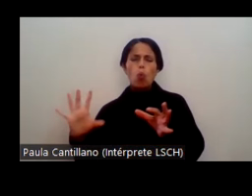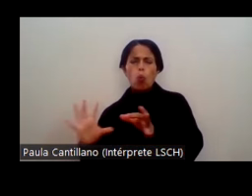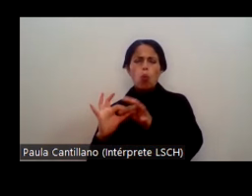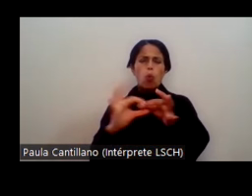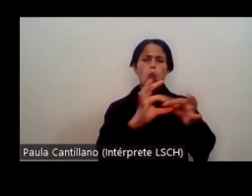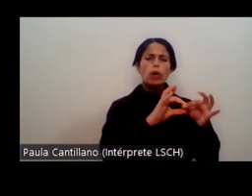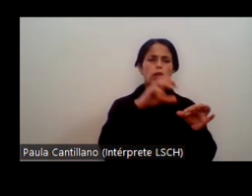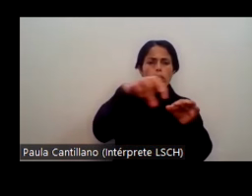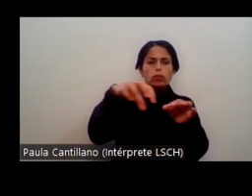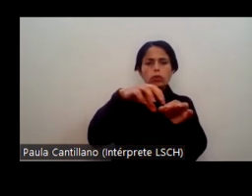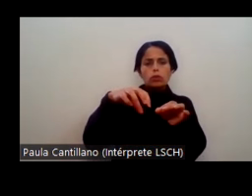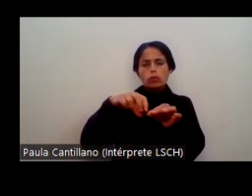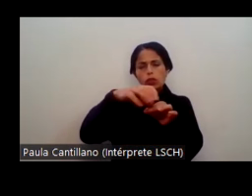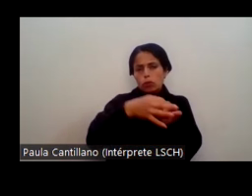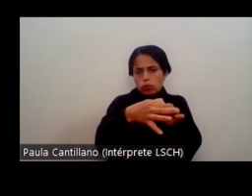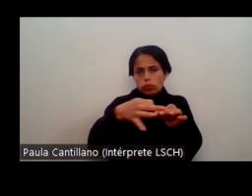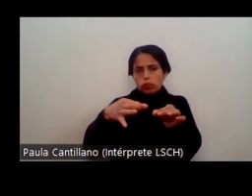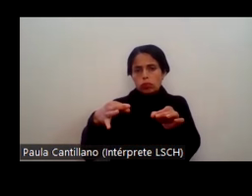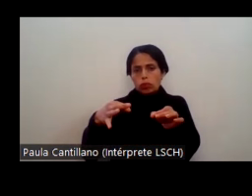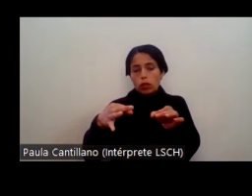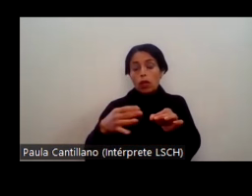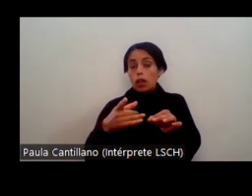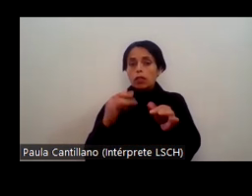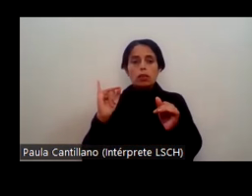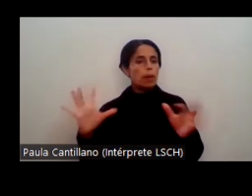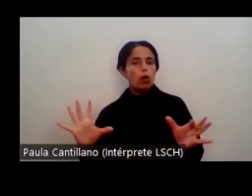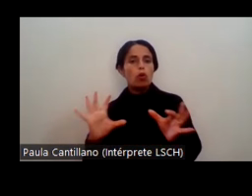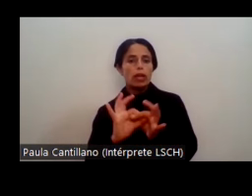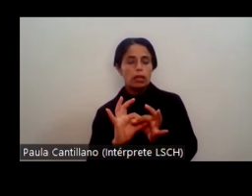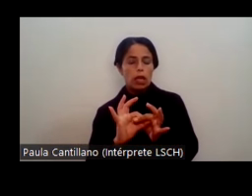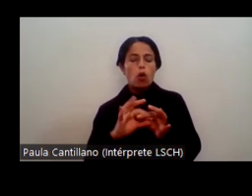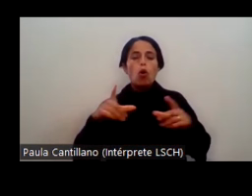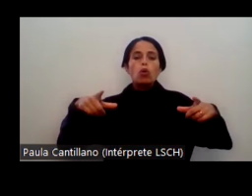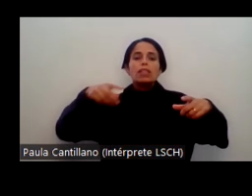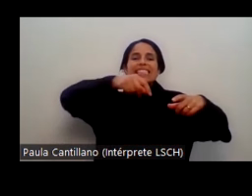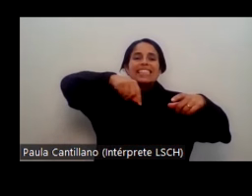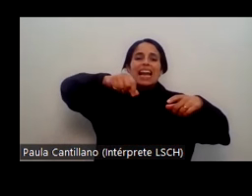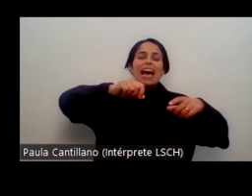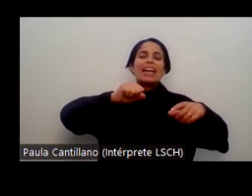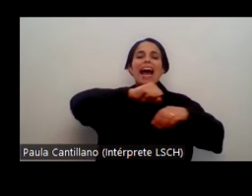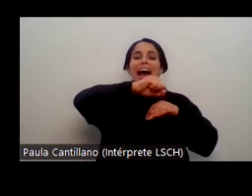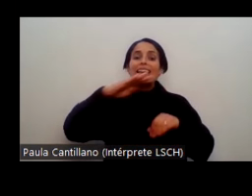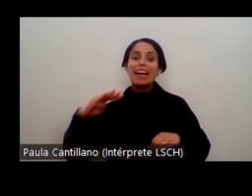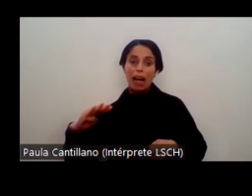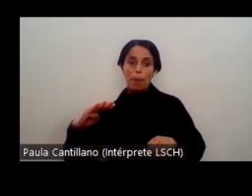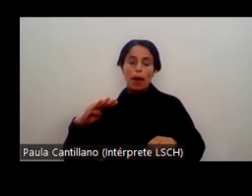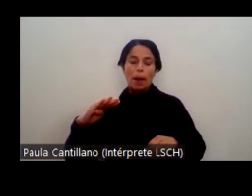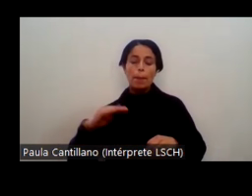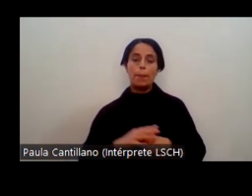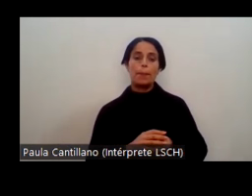estrechamente con el Salar de Atacama o los poblados que habitaban el